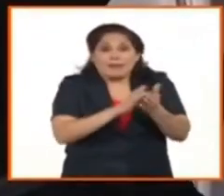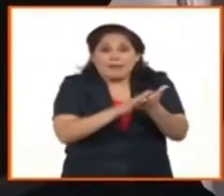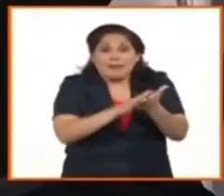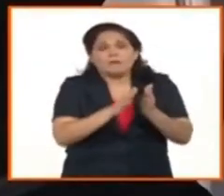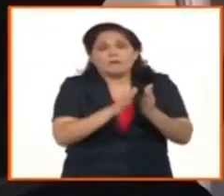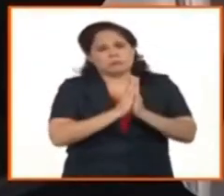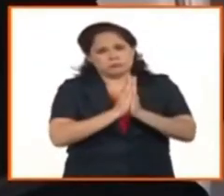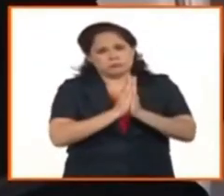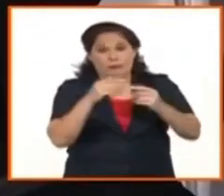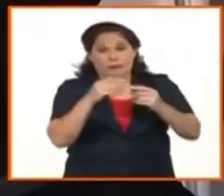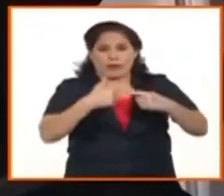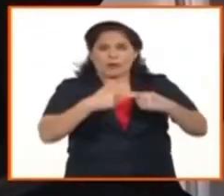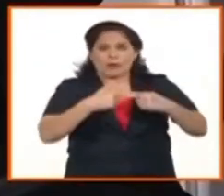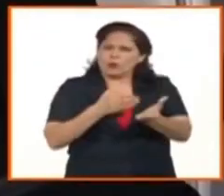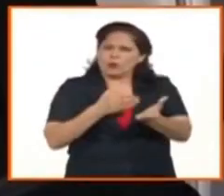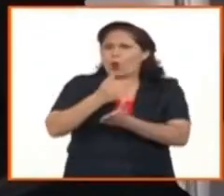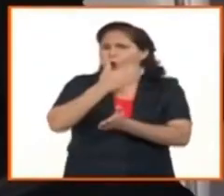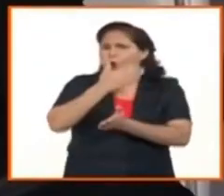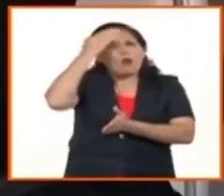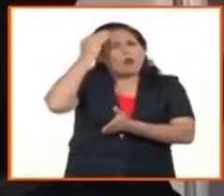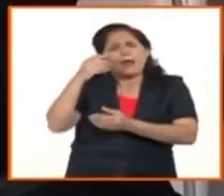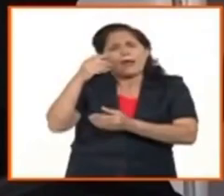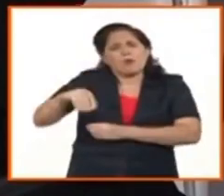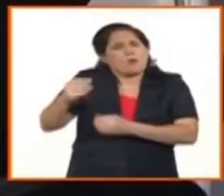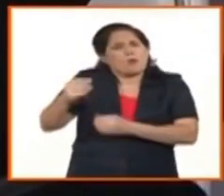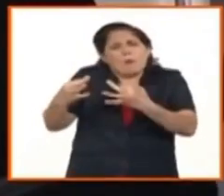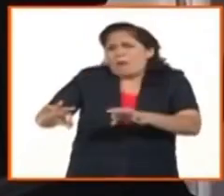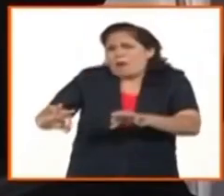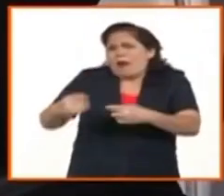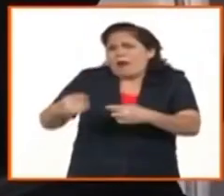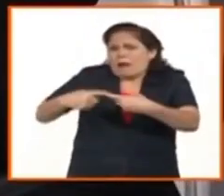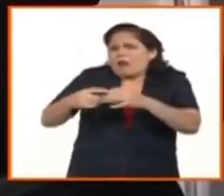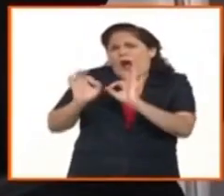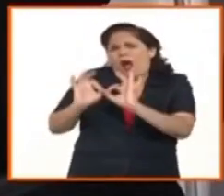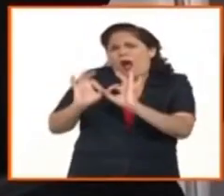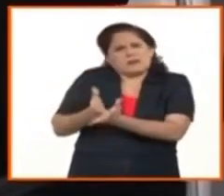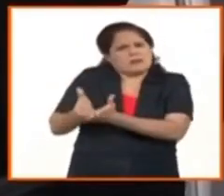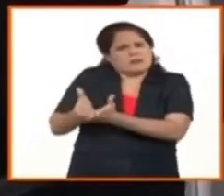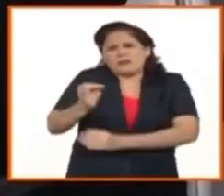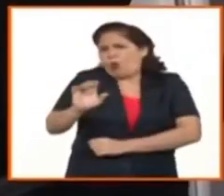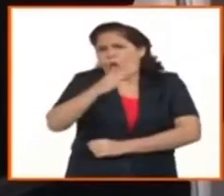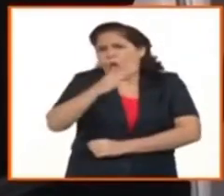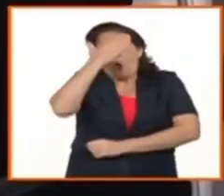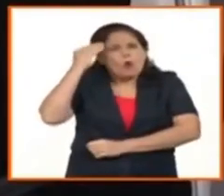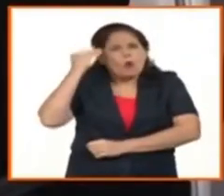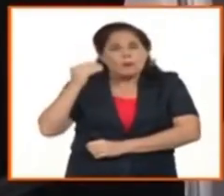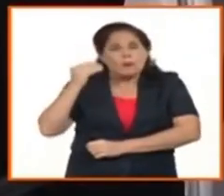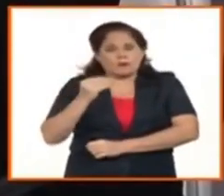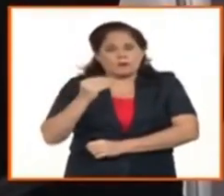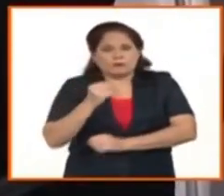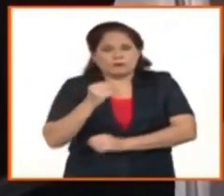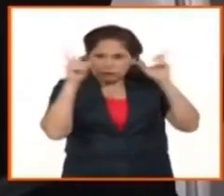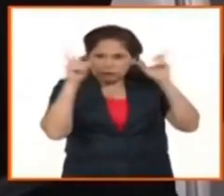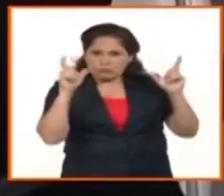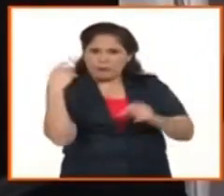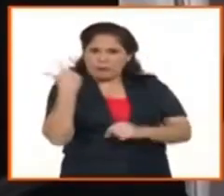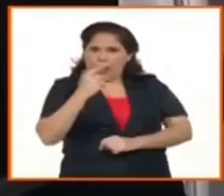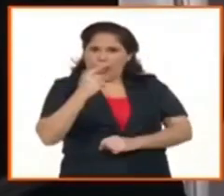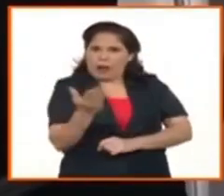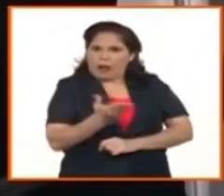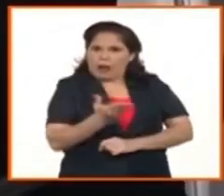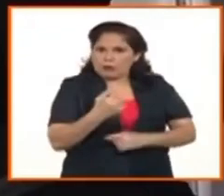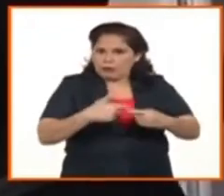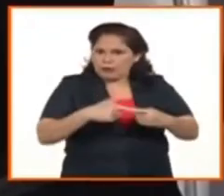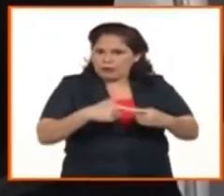ese es un problema que las mujeres todavía no hemos de una manera adecuada